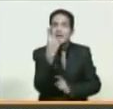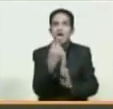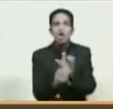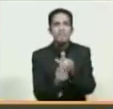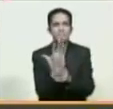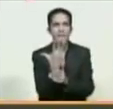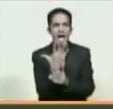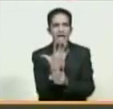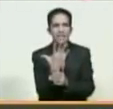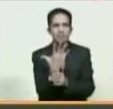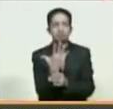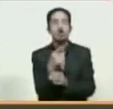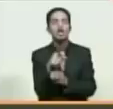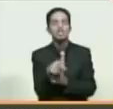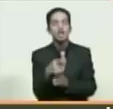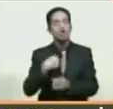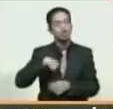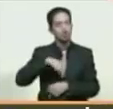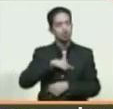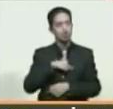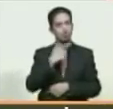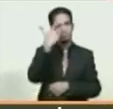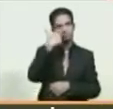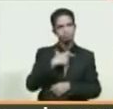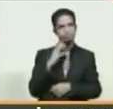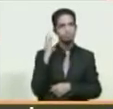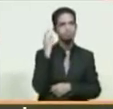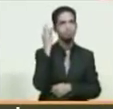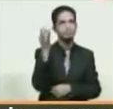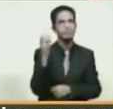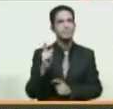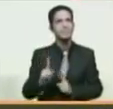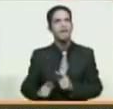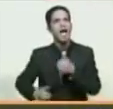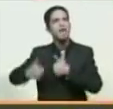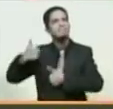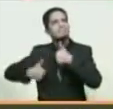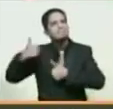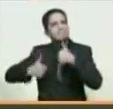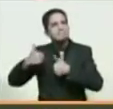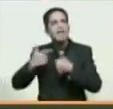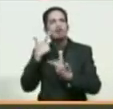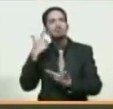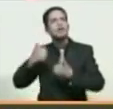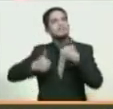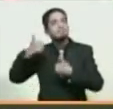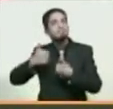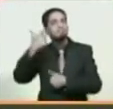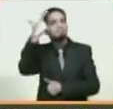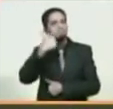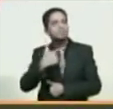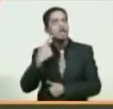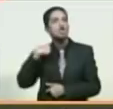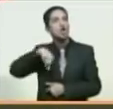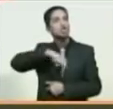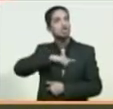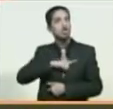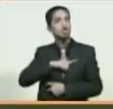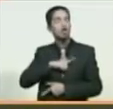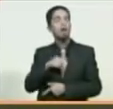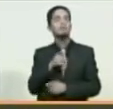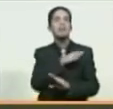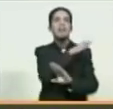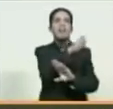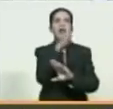los candidatos a constituyente, una constituyente ciudadana. Nos desplegamos por todo el